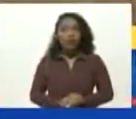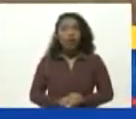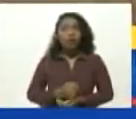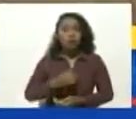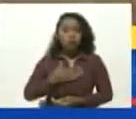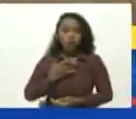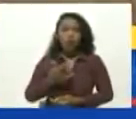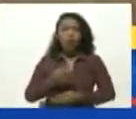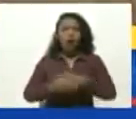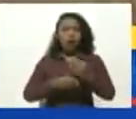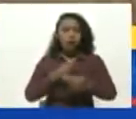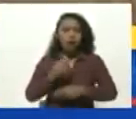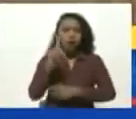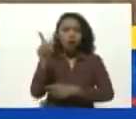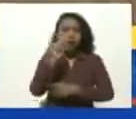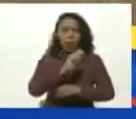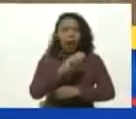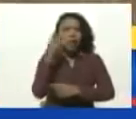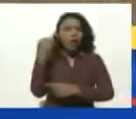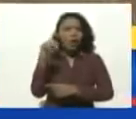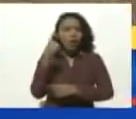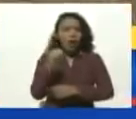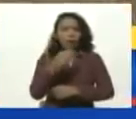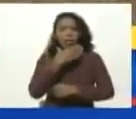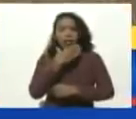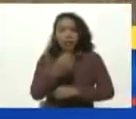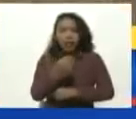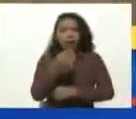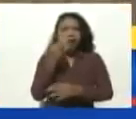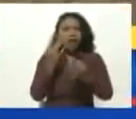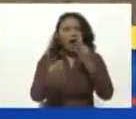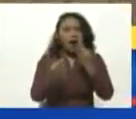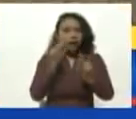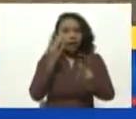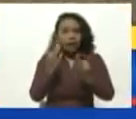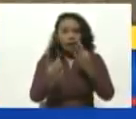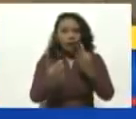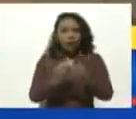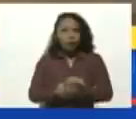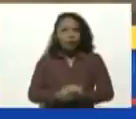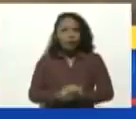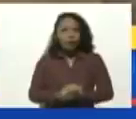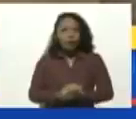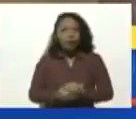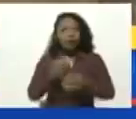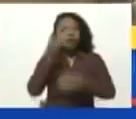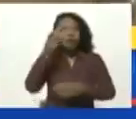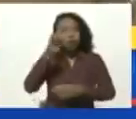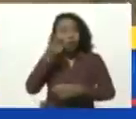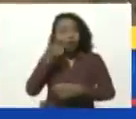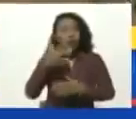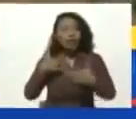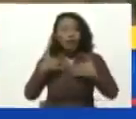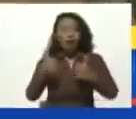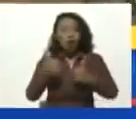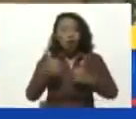podemos aspirar a tener un mes de noviembre y diciembre de flexibilidad, seguridad, salud